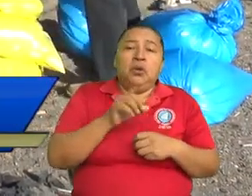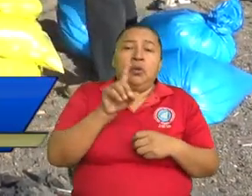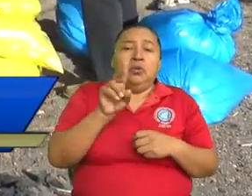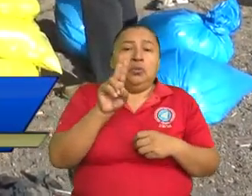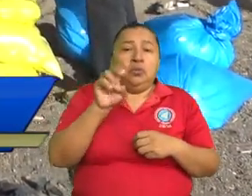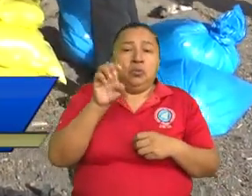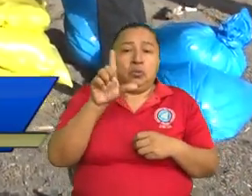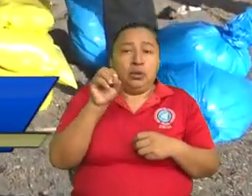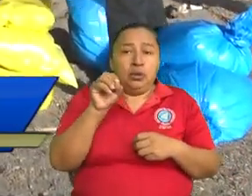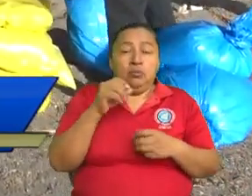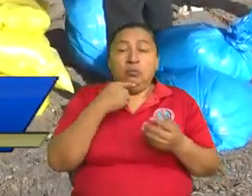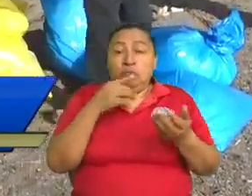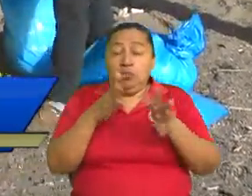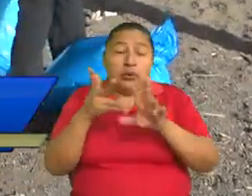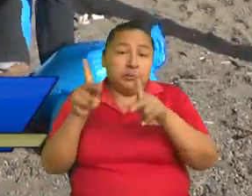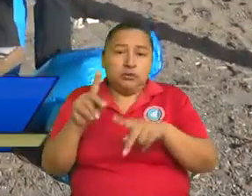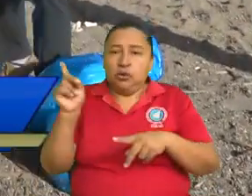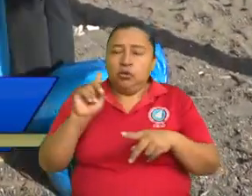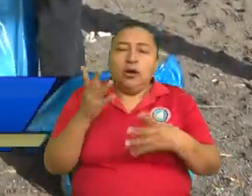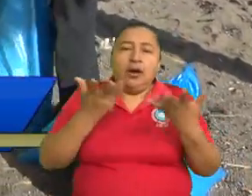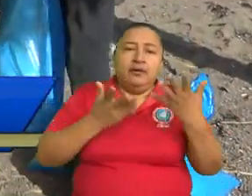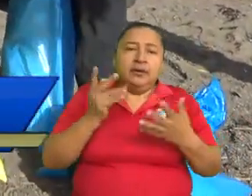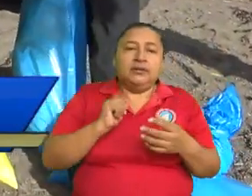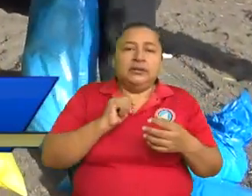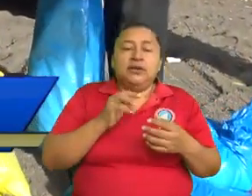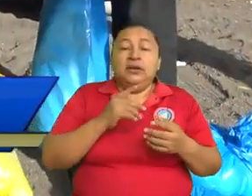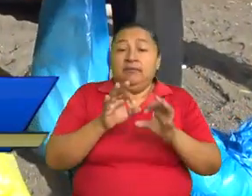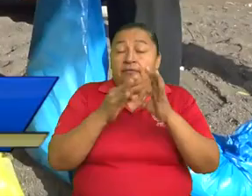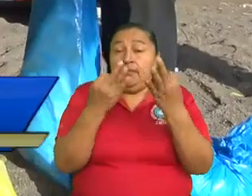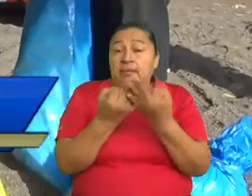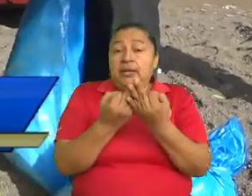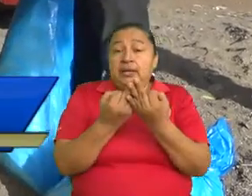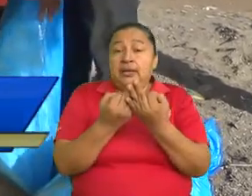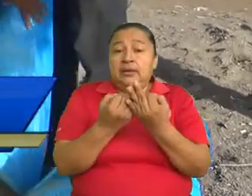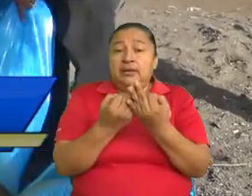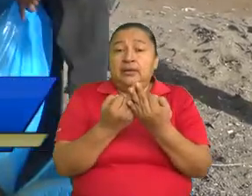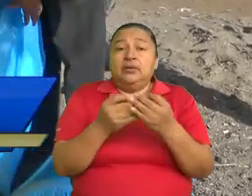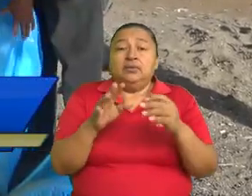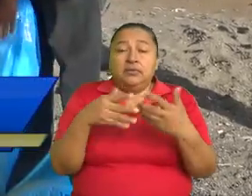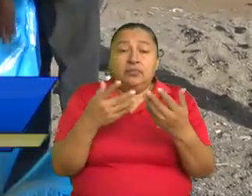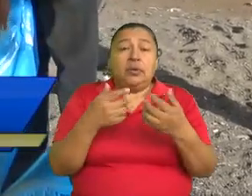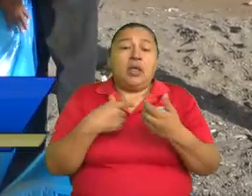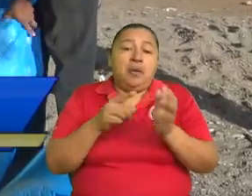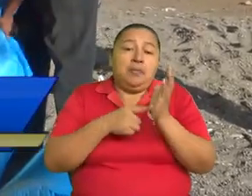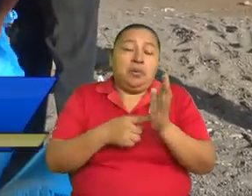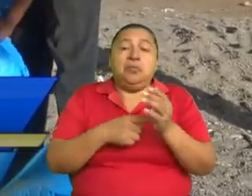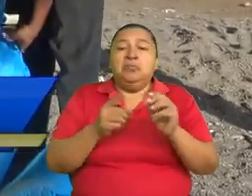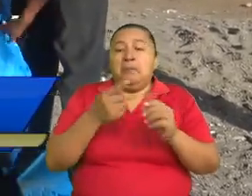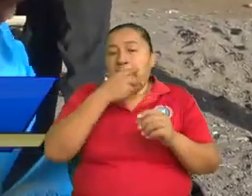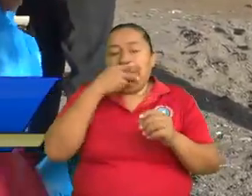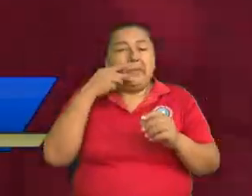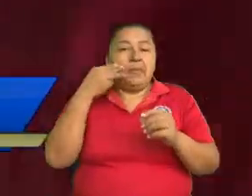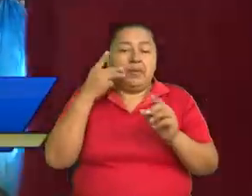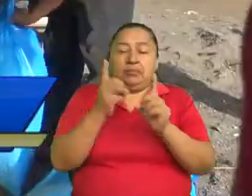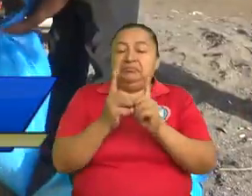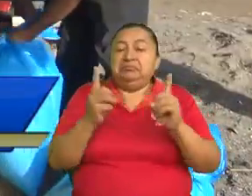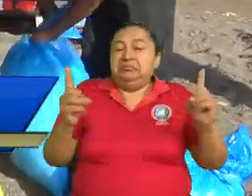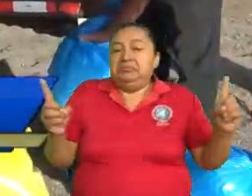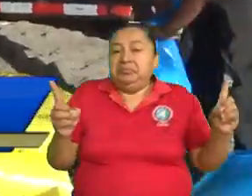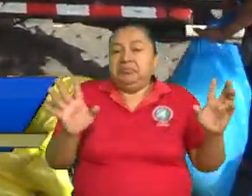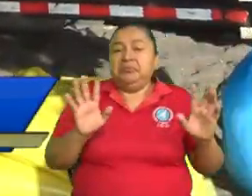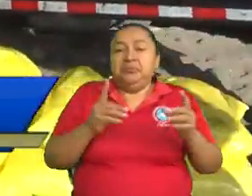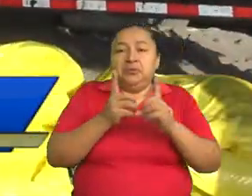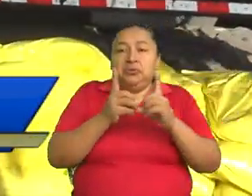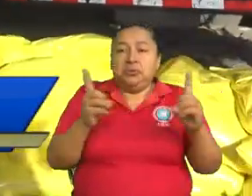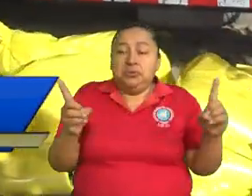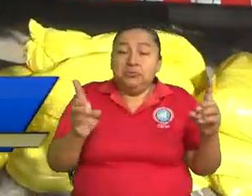solo de que se muere alguien, sino que a veces las familias se separa, por ejemplo, un padre, una familia